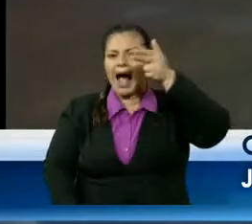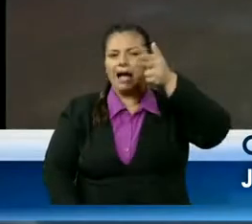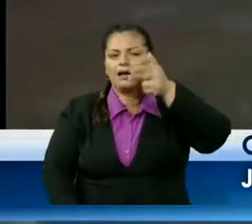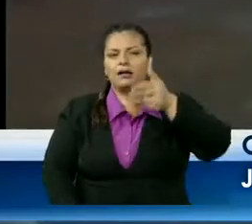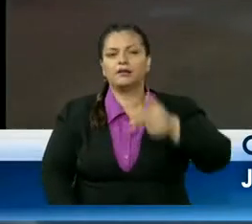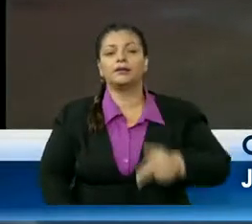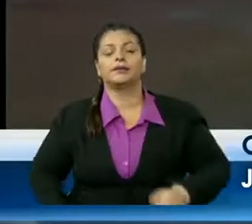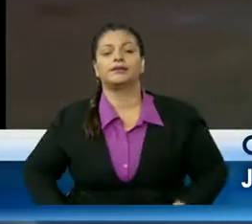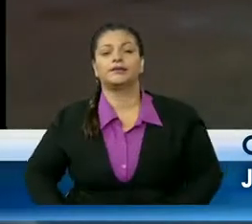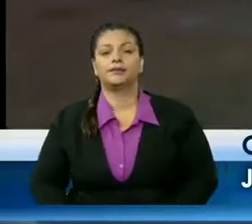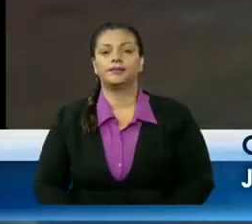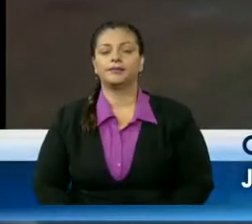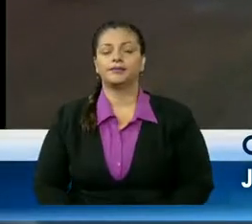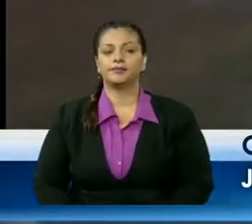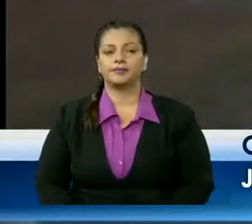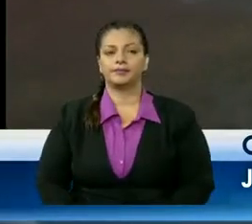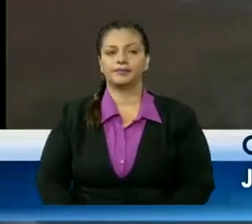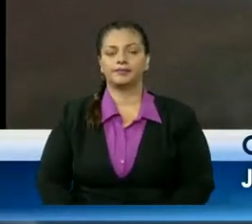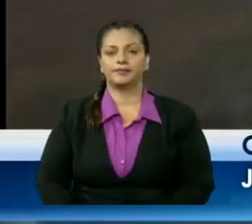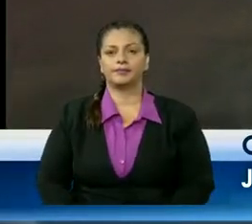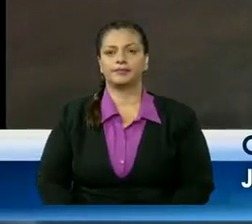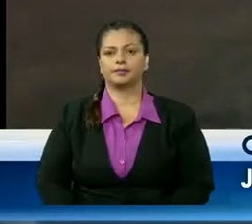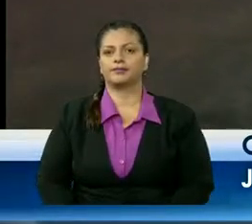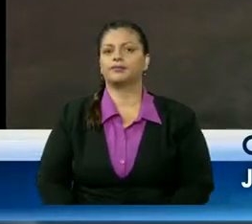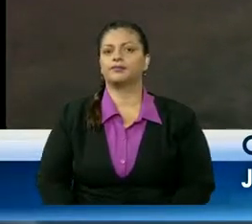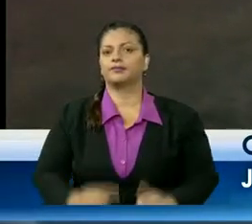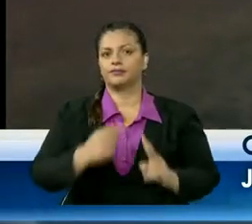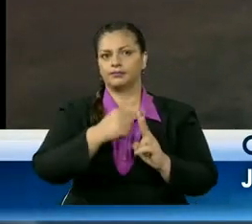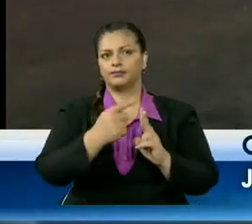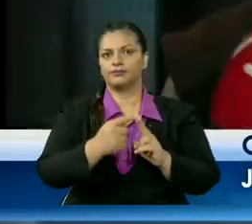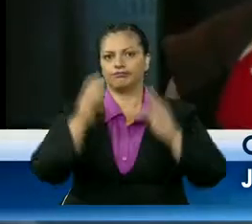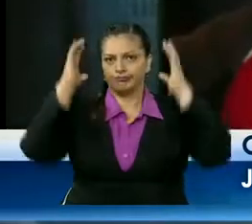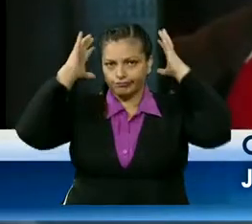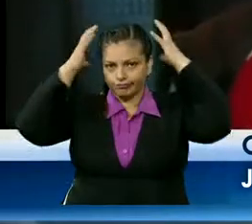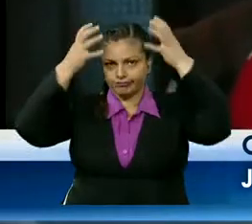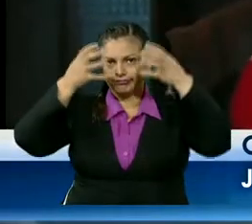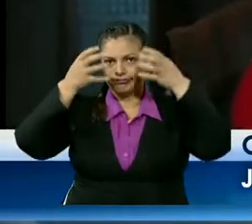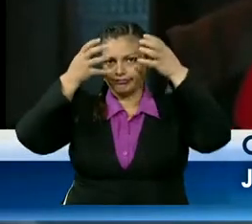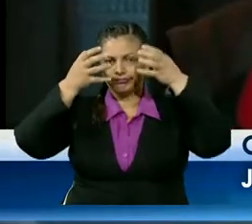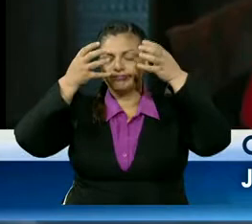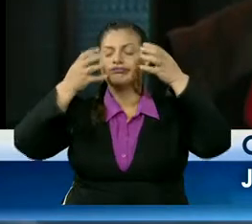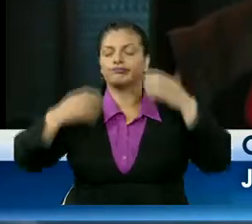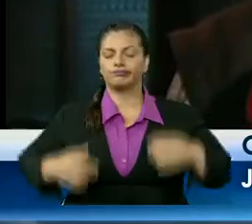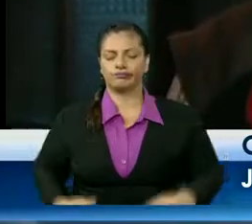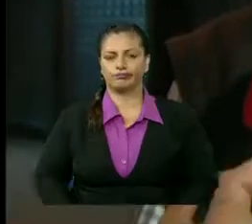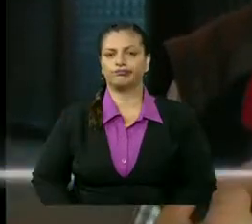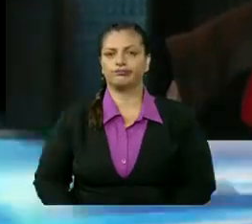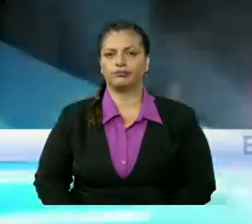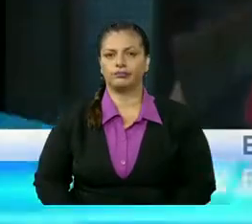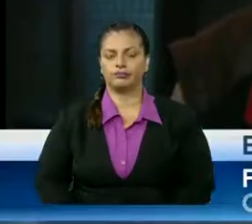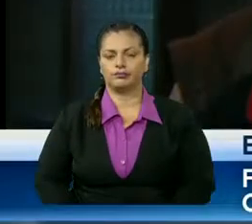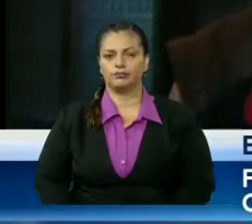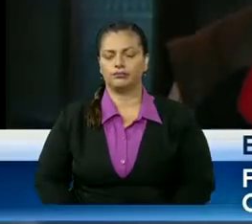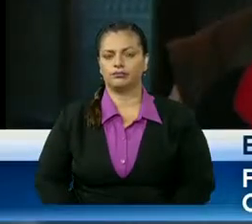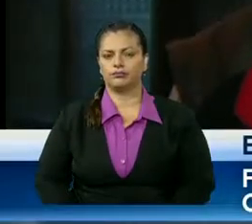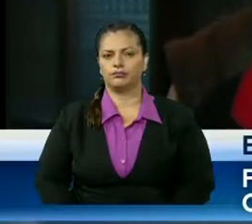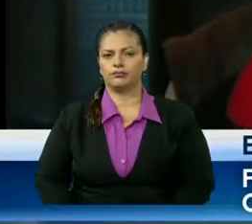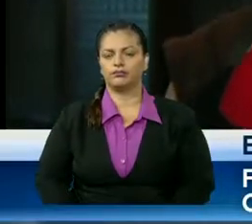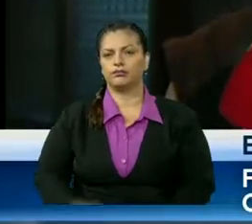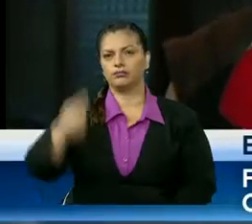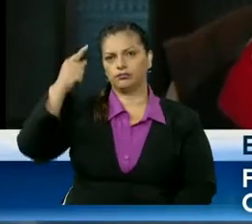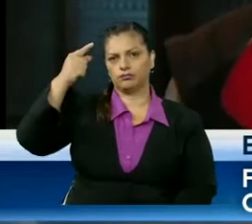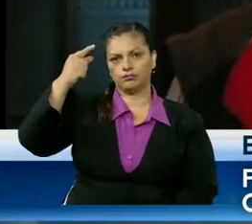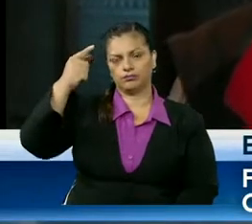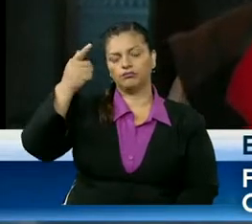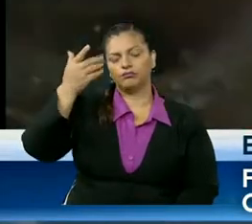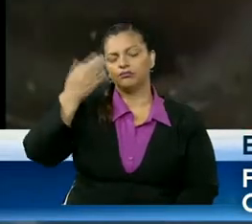que tenían casco, o sea, utilizaban un casco, no se pudo identificar